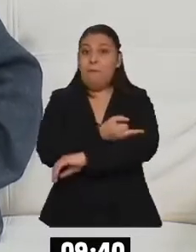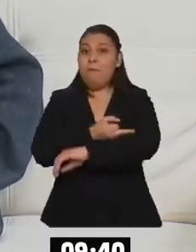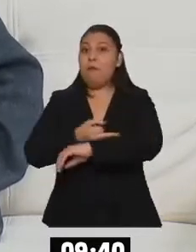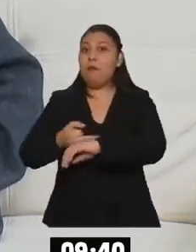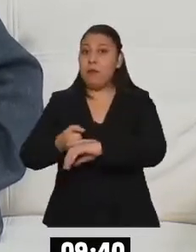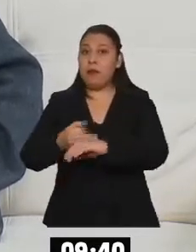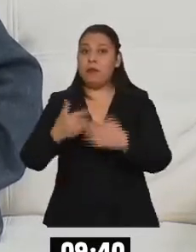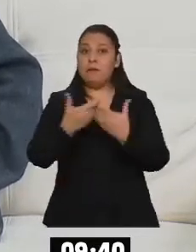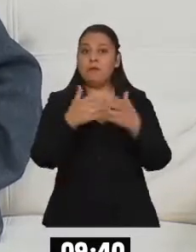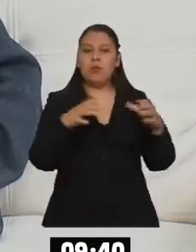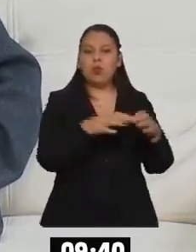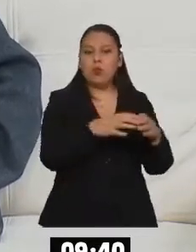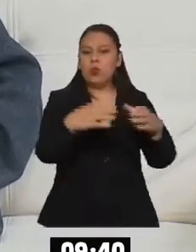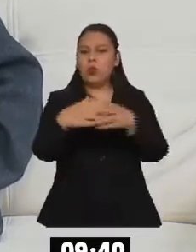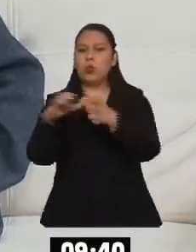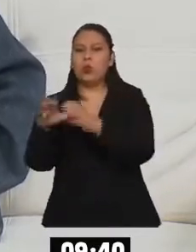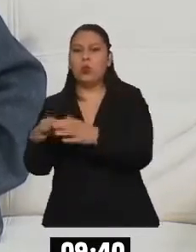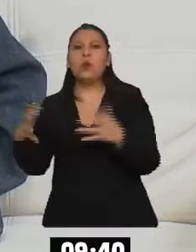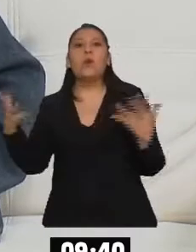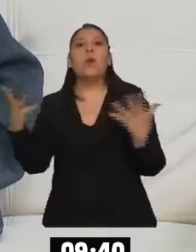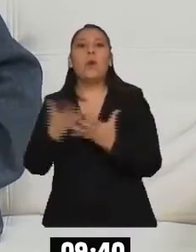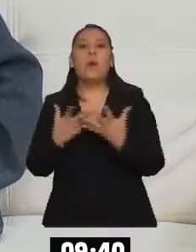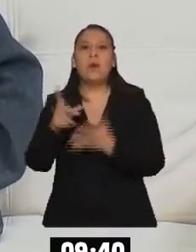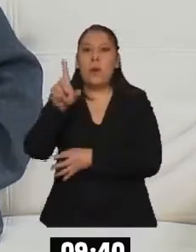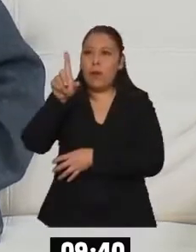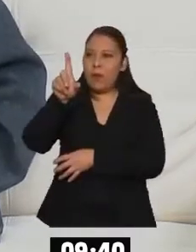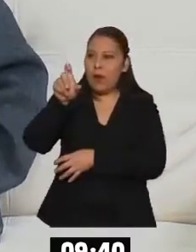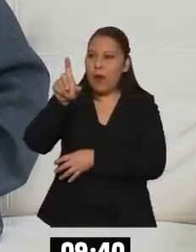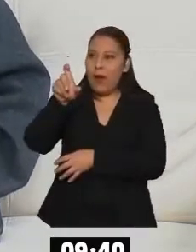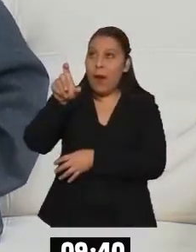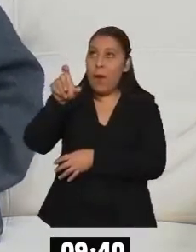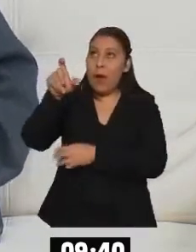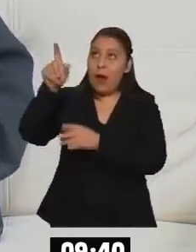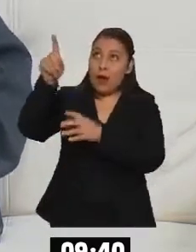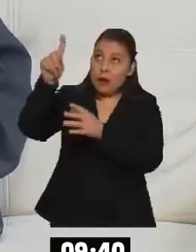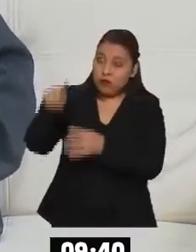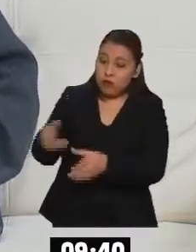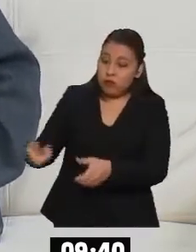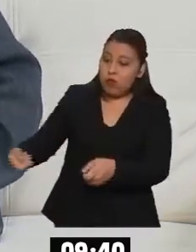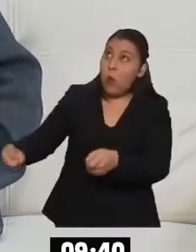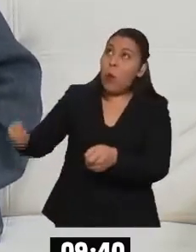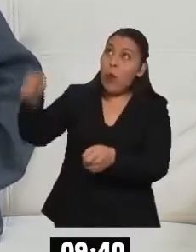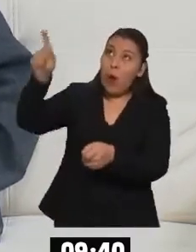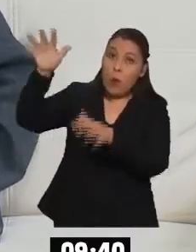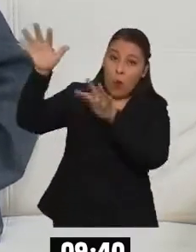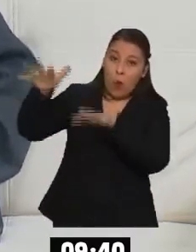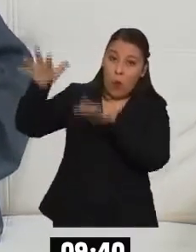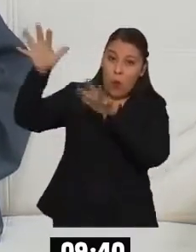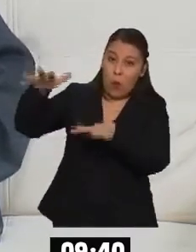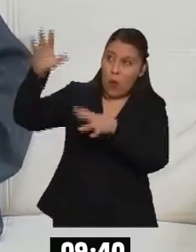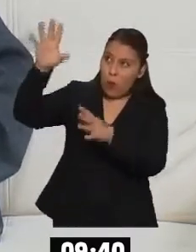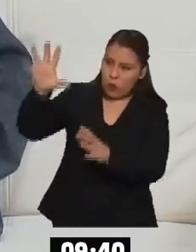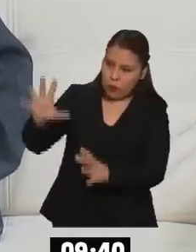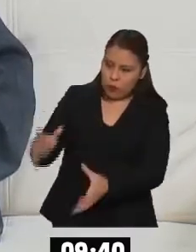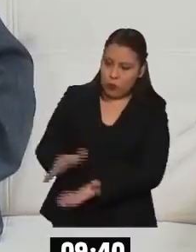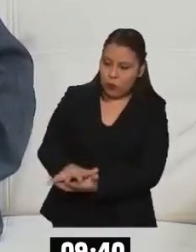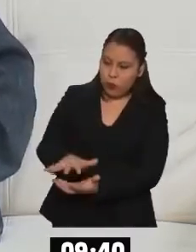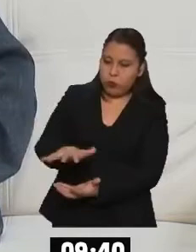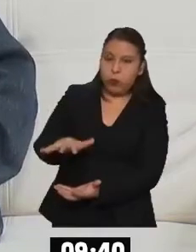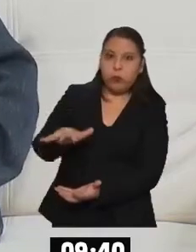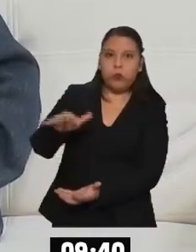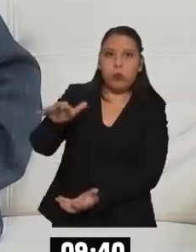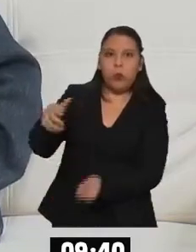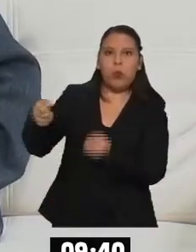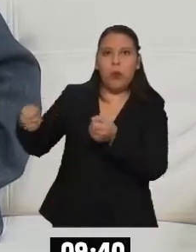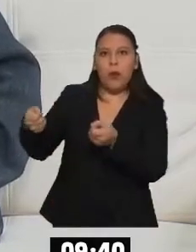la cosecha de lluvia a través de un programa muy sencillo en que estas familias no tuvieron que invertir